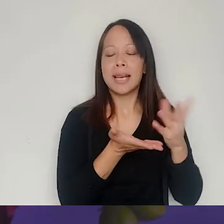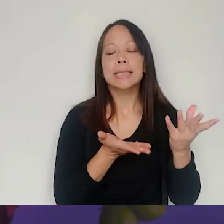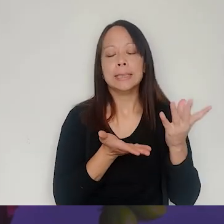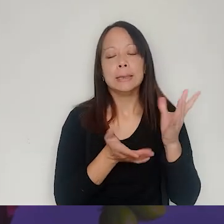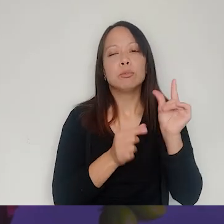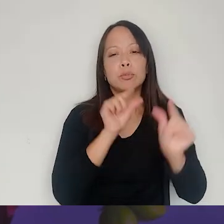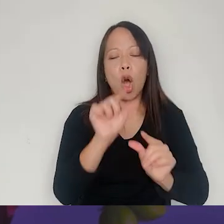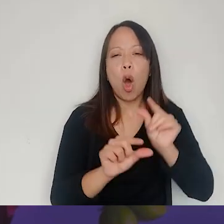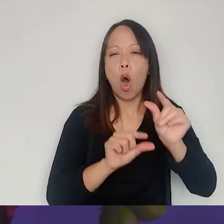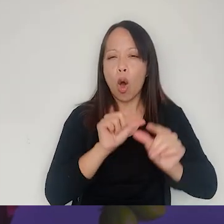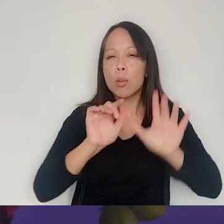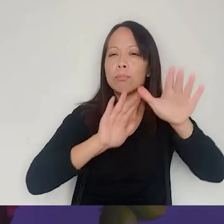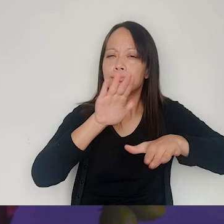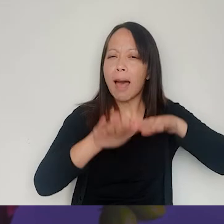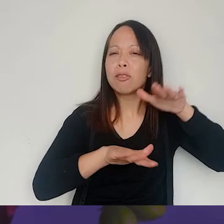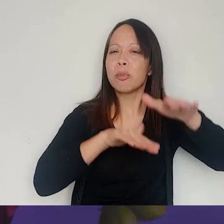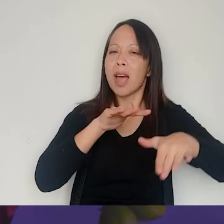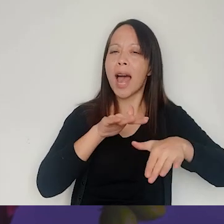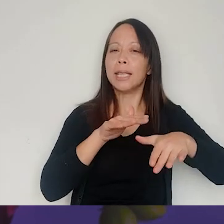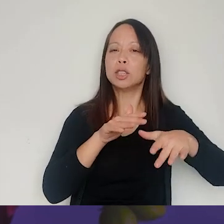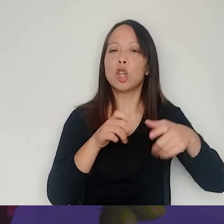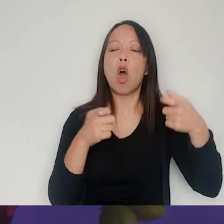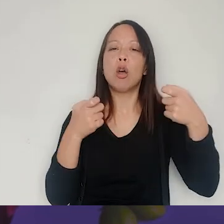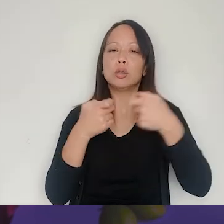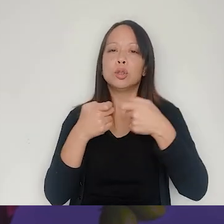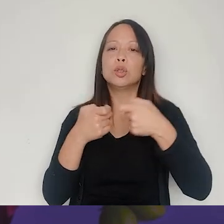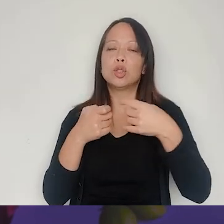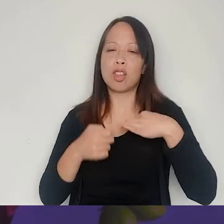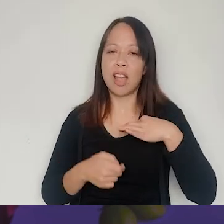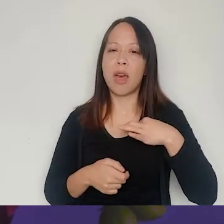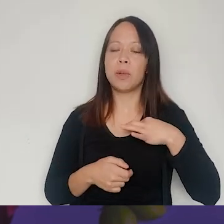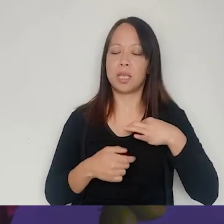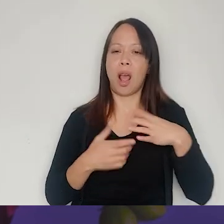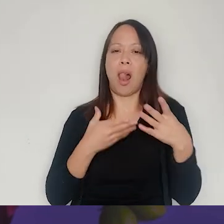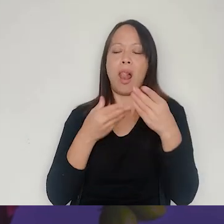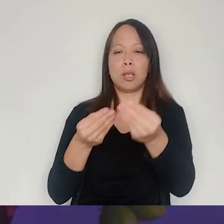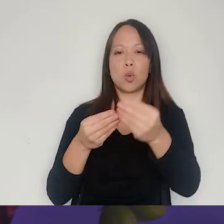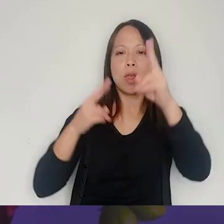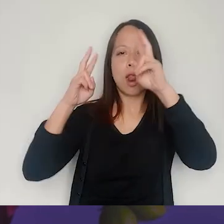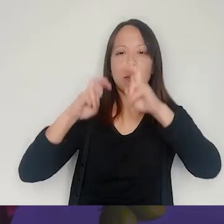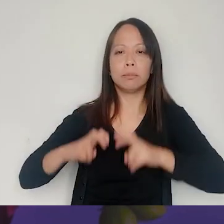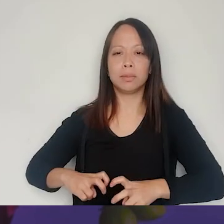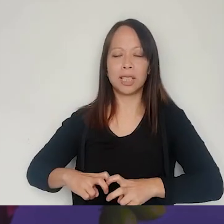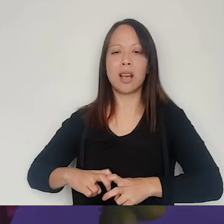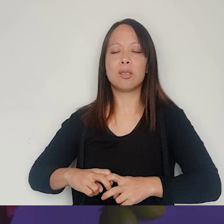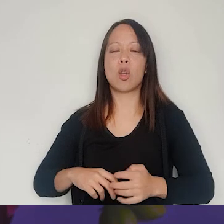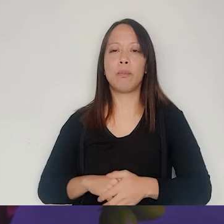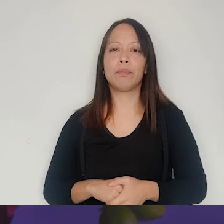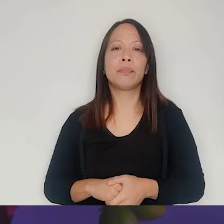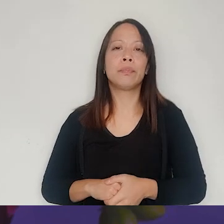grano de arena va sumando y que como sociedad civil queremos también contribuir a la investigación mediante estas acciones de